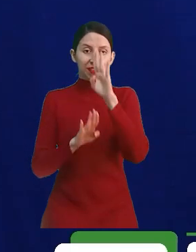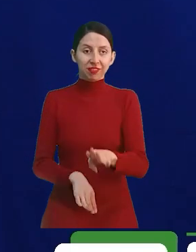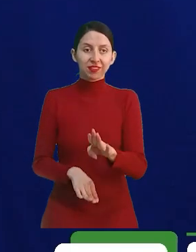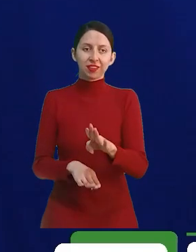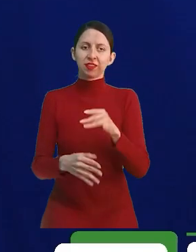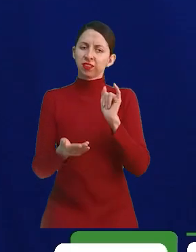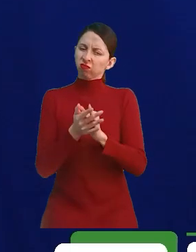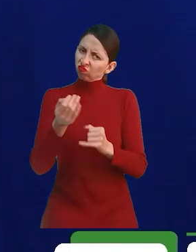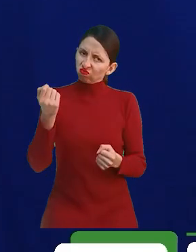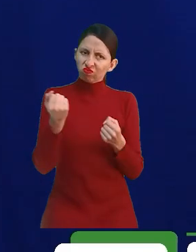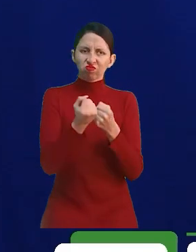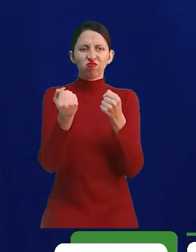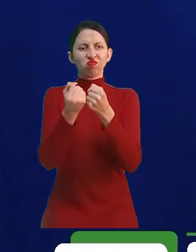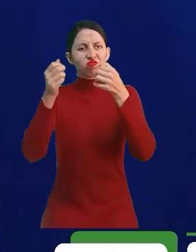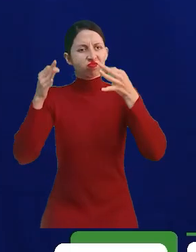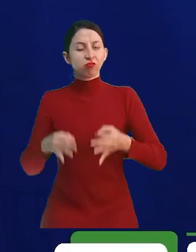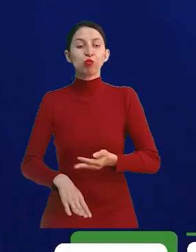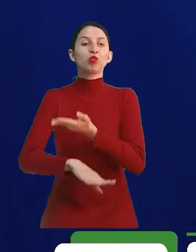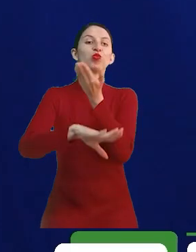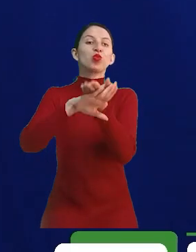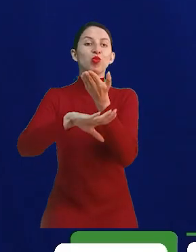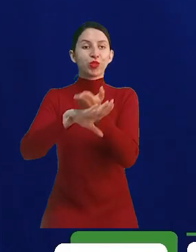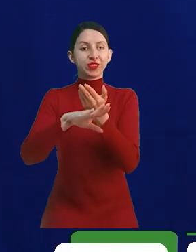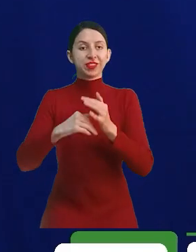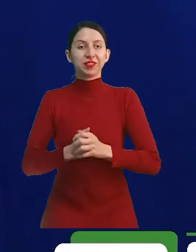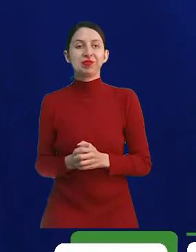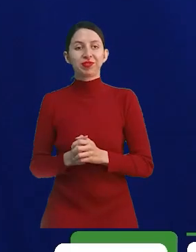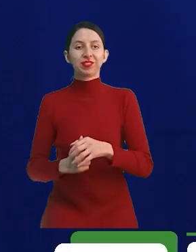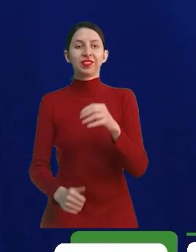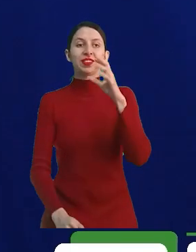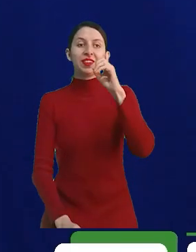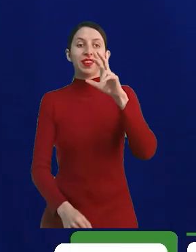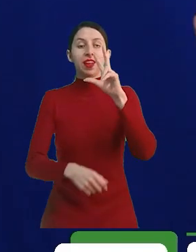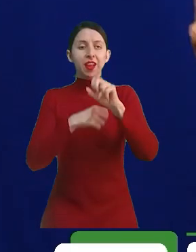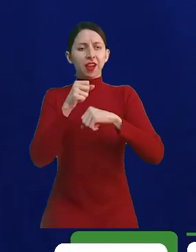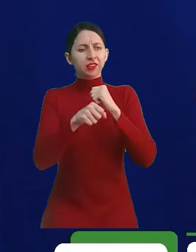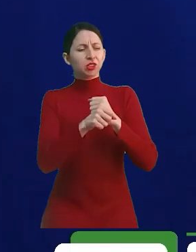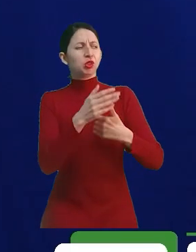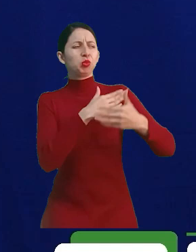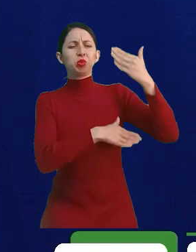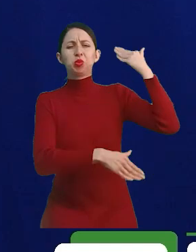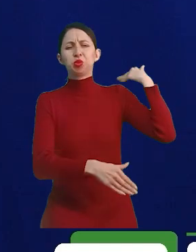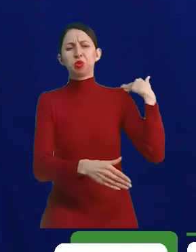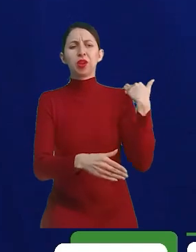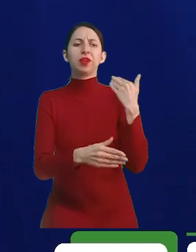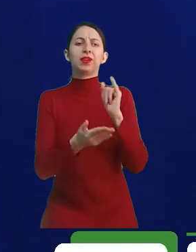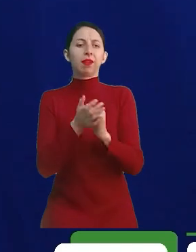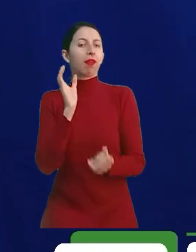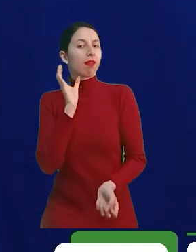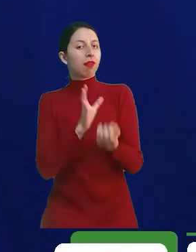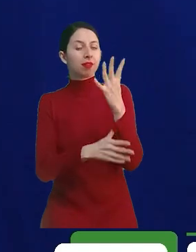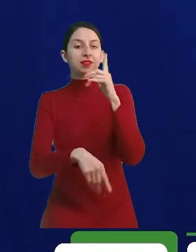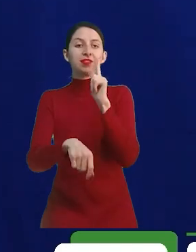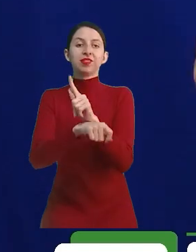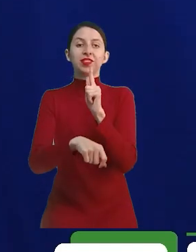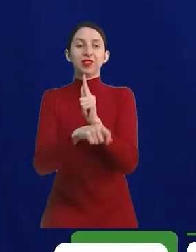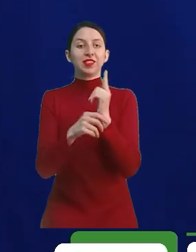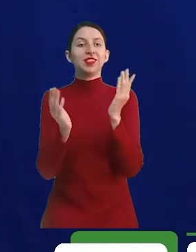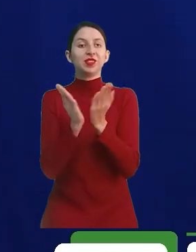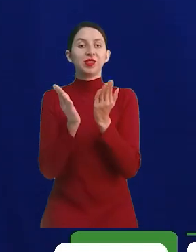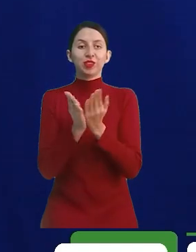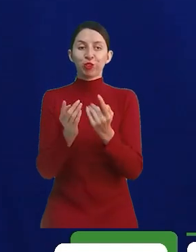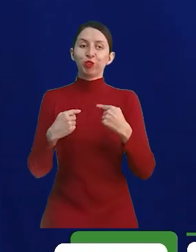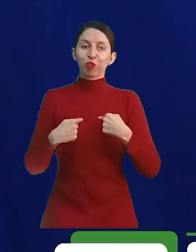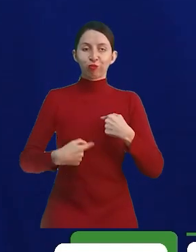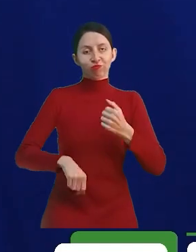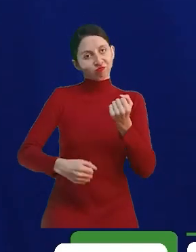representante estudiantil apoyé decididamente esa propuesta es así como hace 30 años colaboré con la creación